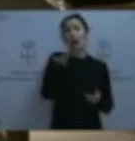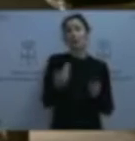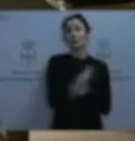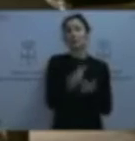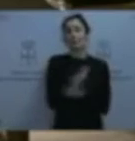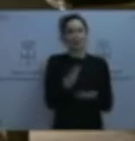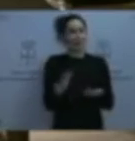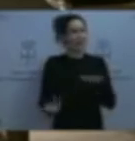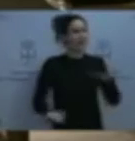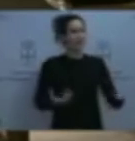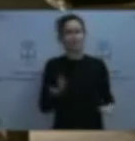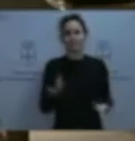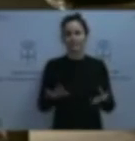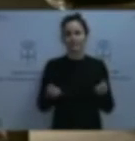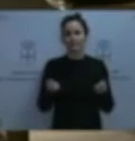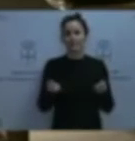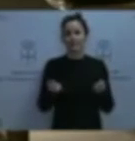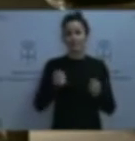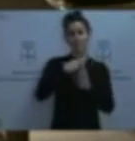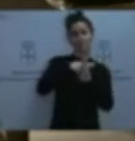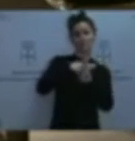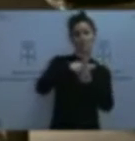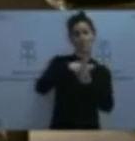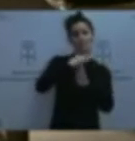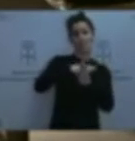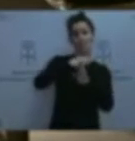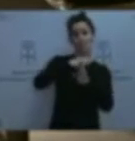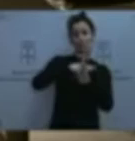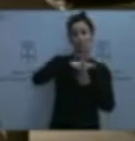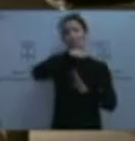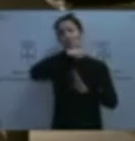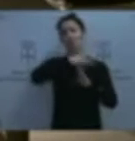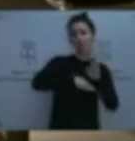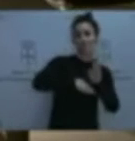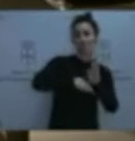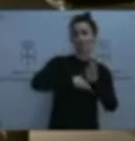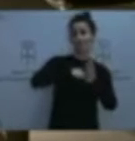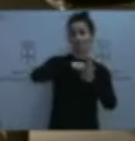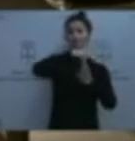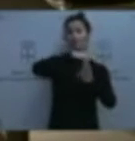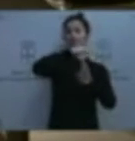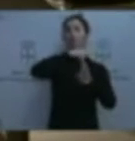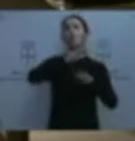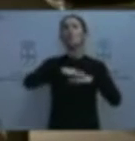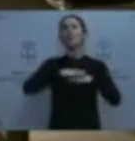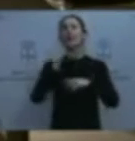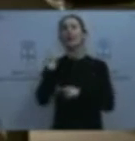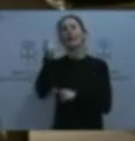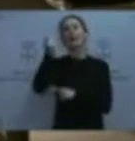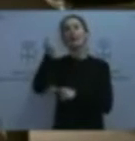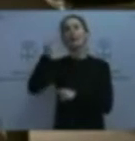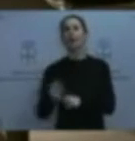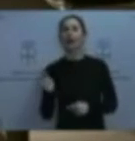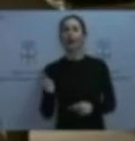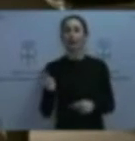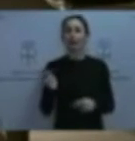las malas temperaturas, pero claro, cuando vienen las buenas temperaturas nos explican por qué no baja al mismo ritmo. Y estoy convencido de que